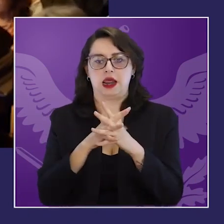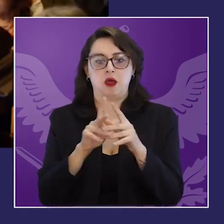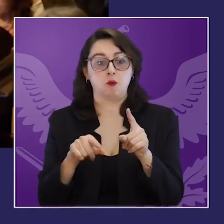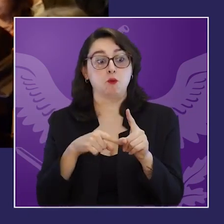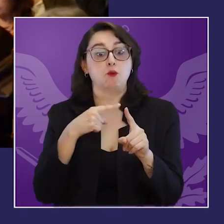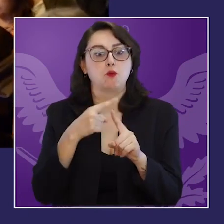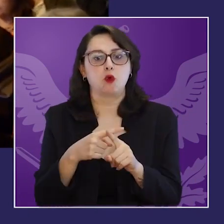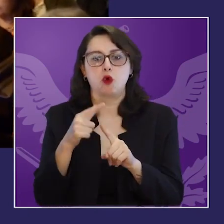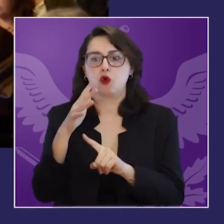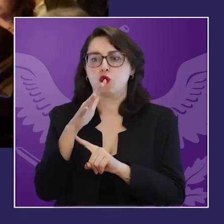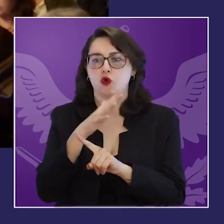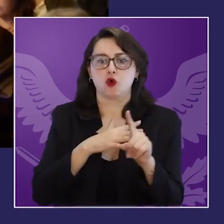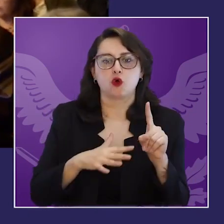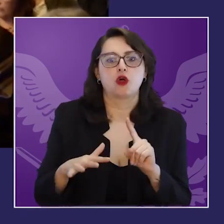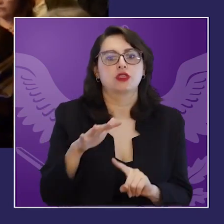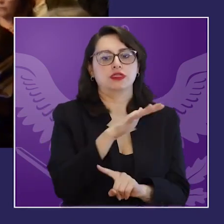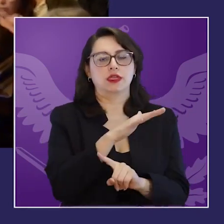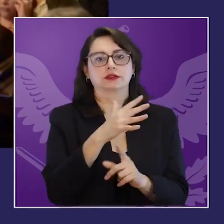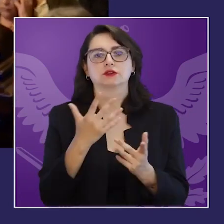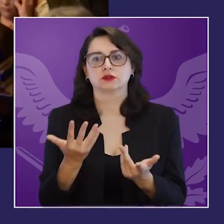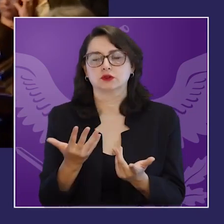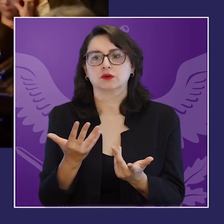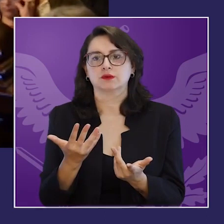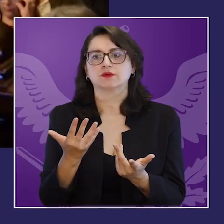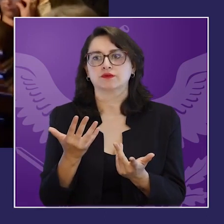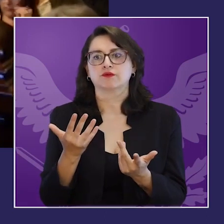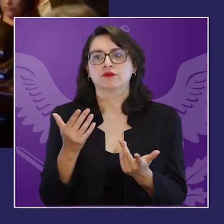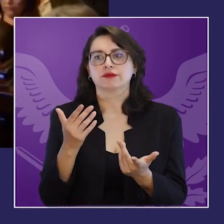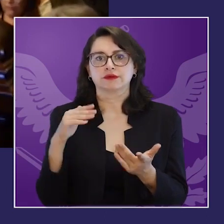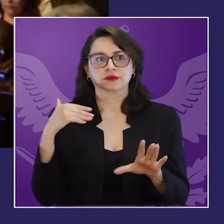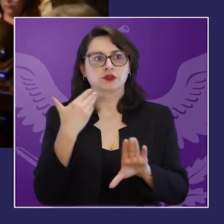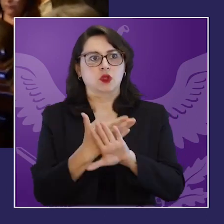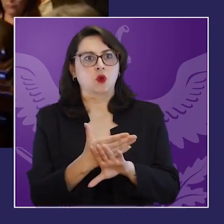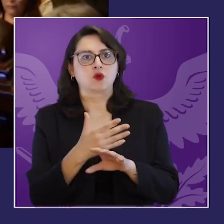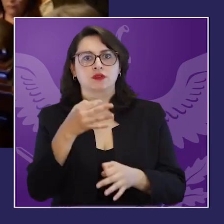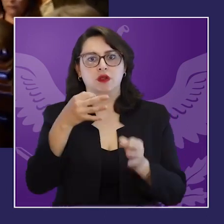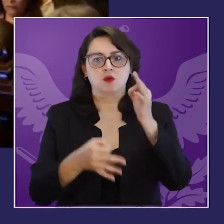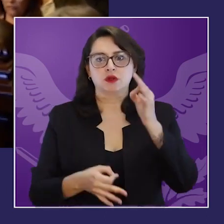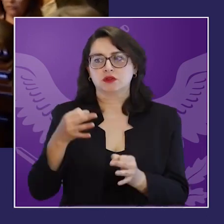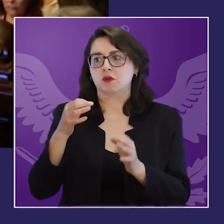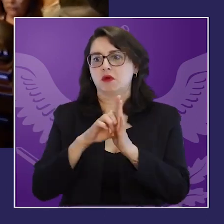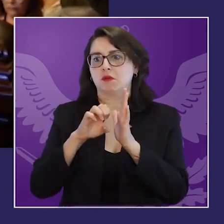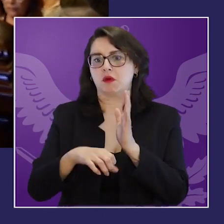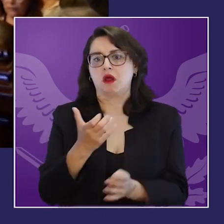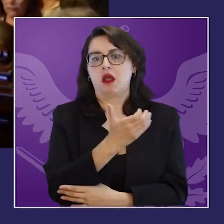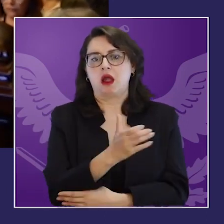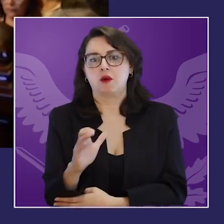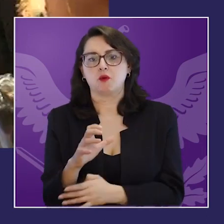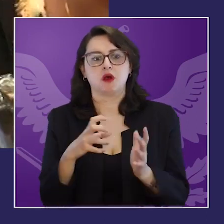o en los casos también donde el contexto nos aporta, como en el caso de Campo Algodonero, donde el caso de Inés y